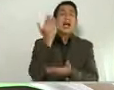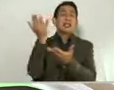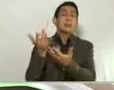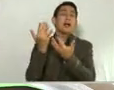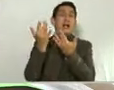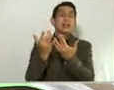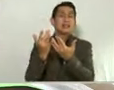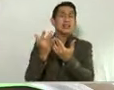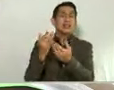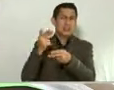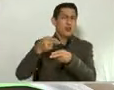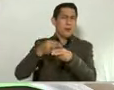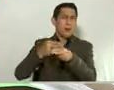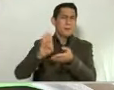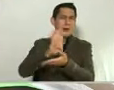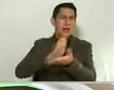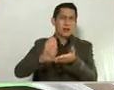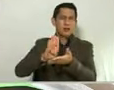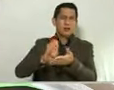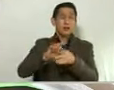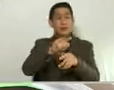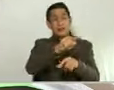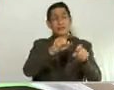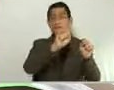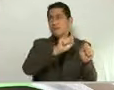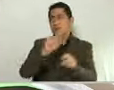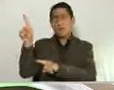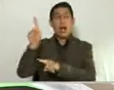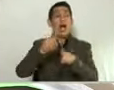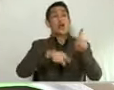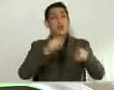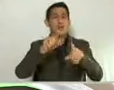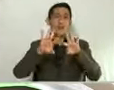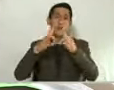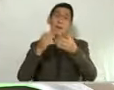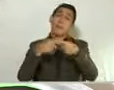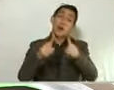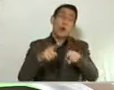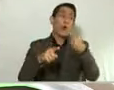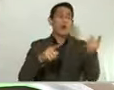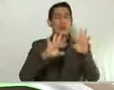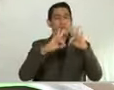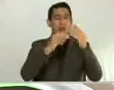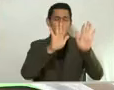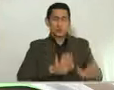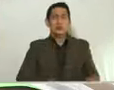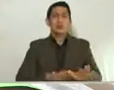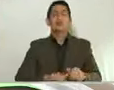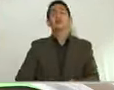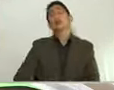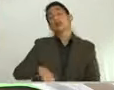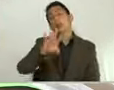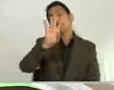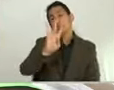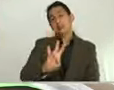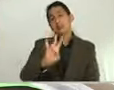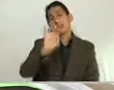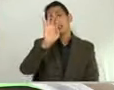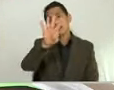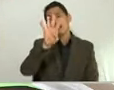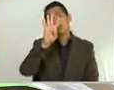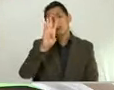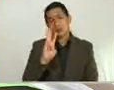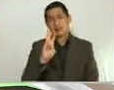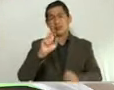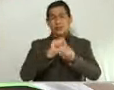ahí, y está más segura que donde están viviendo actualmente. Son las 7:46, faltan 14 minutos